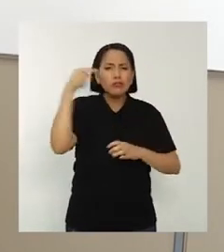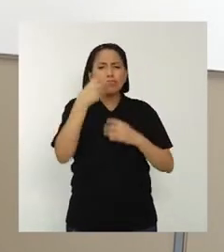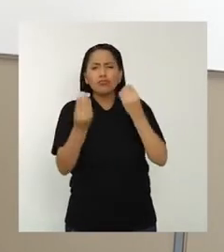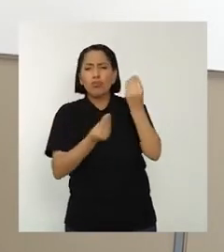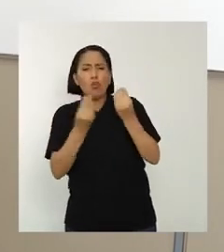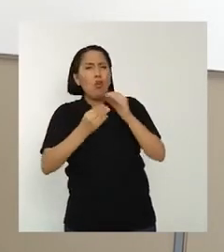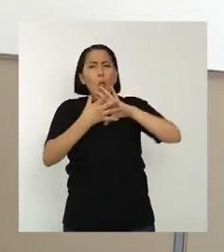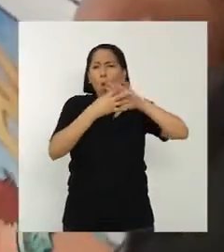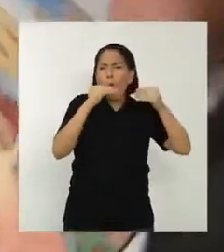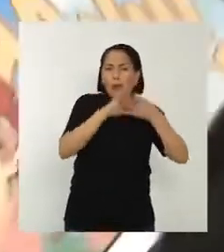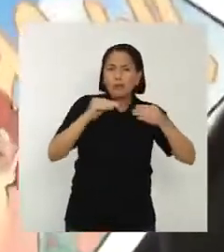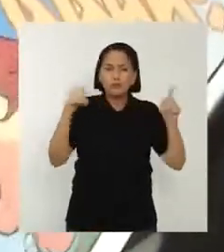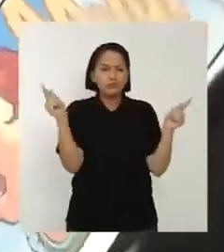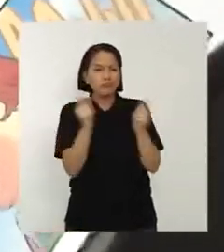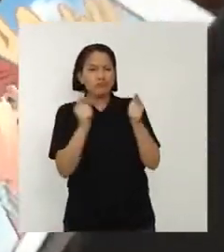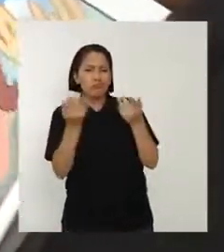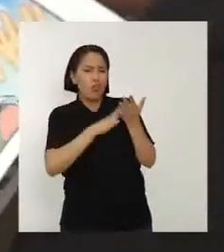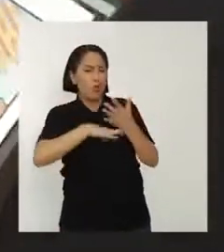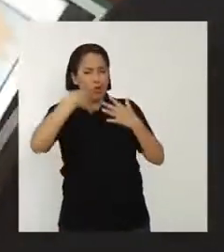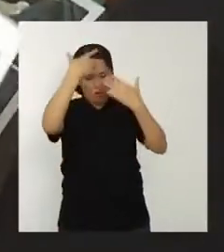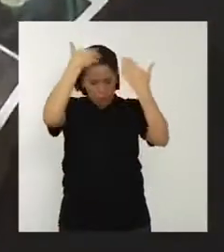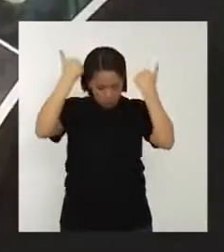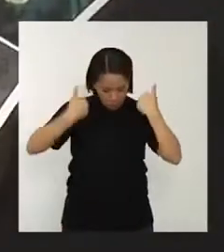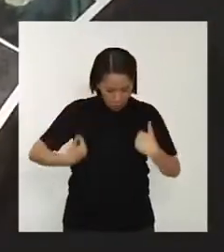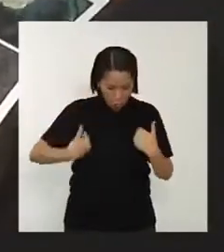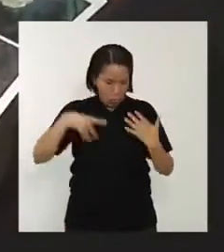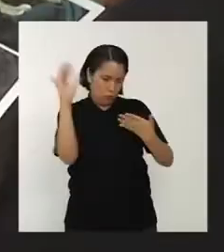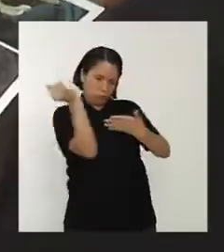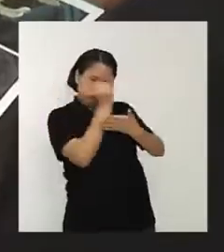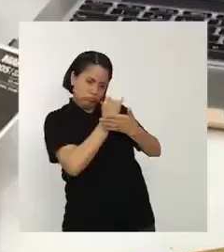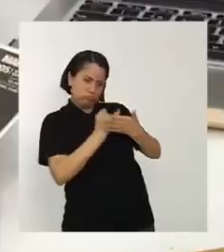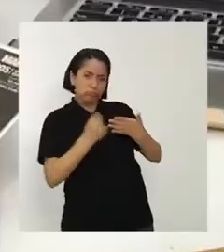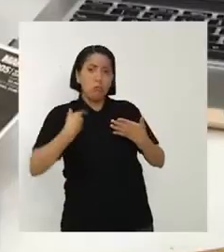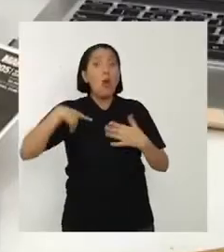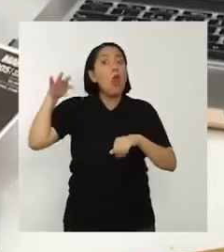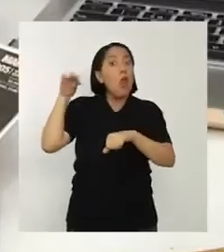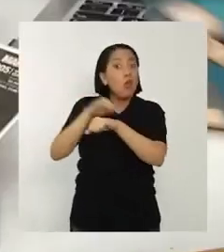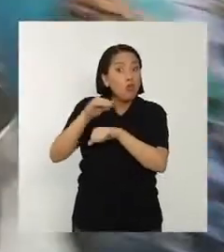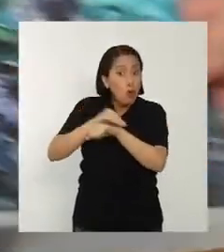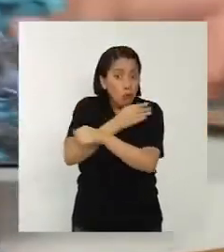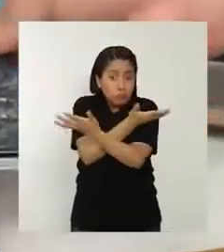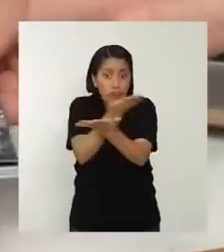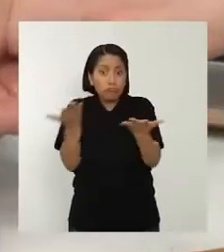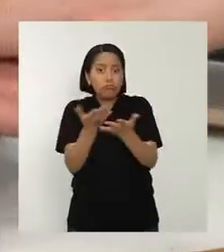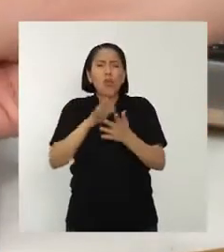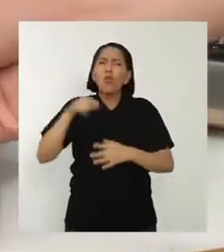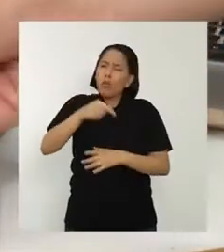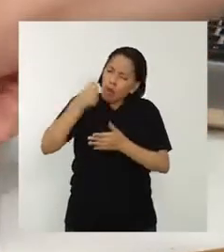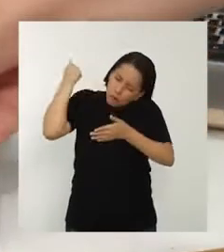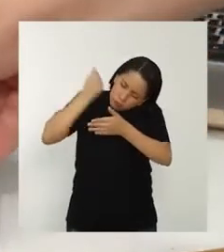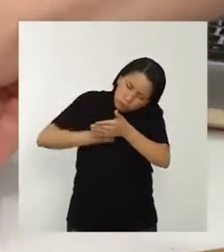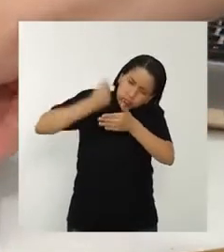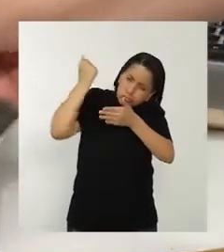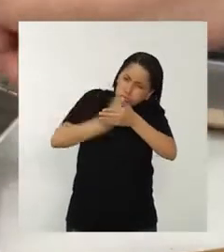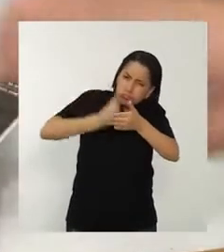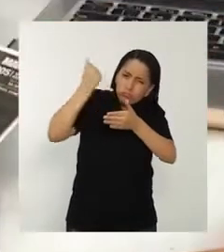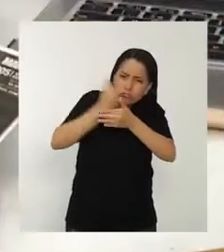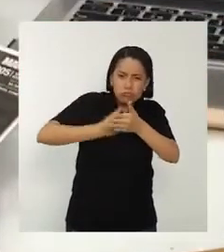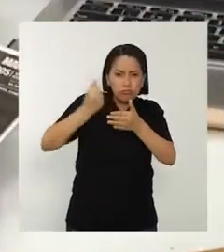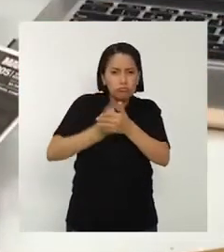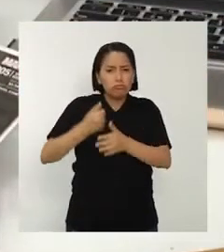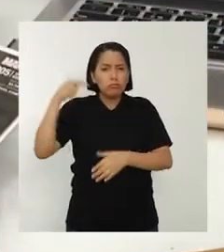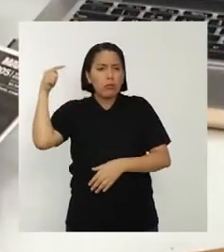de historietas y figura humana. Bueno, el consejo que yo les daría es que sean muy